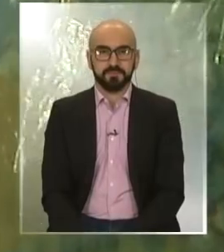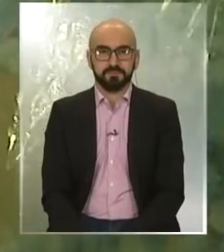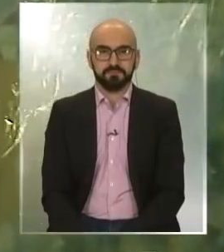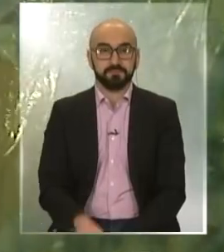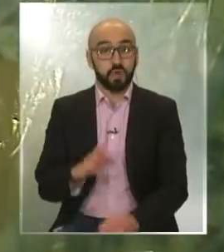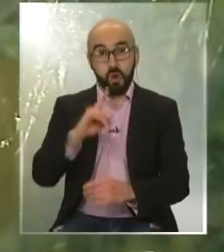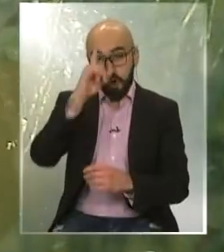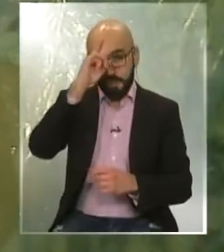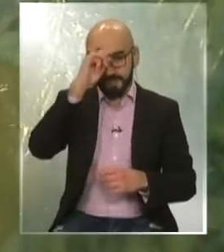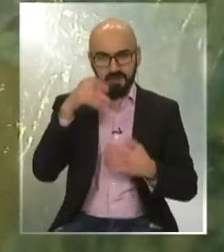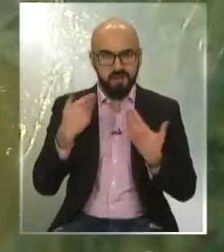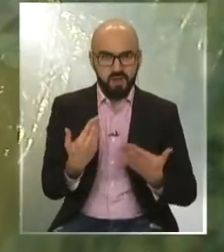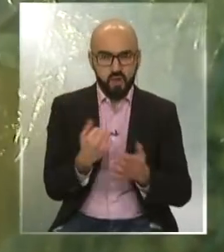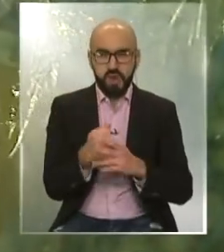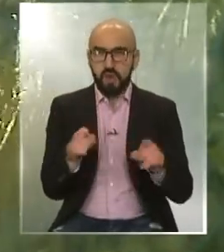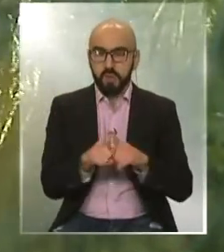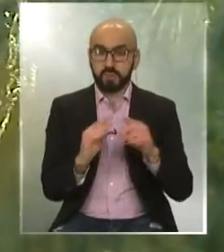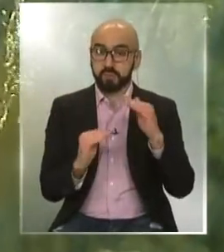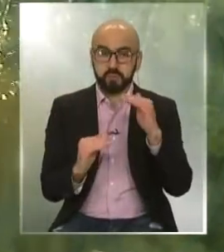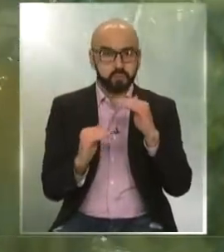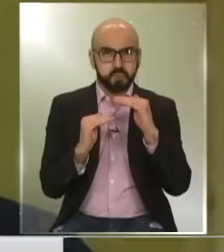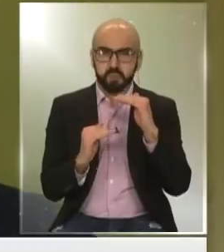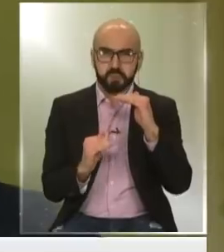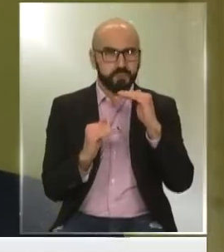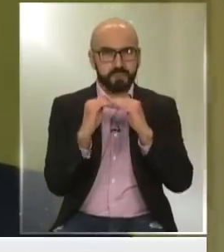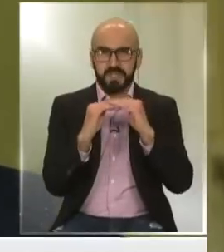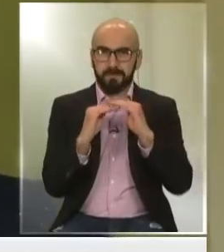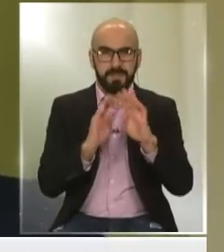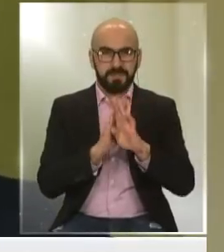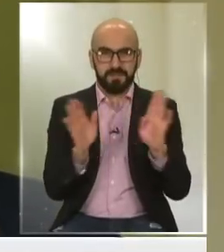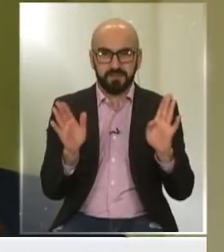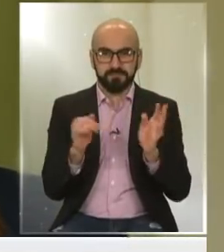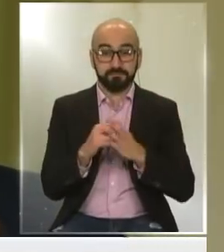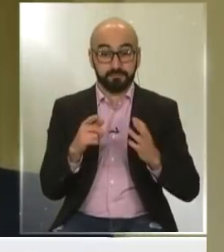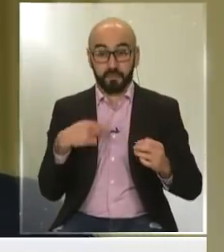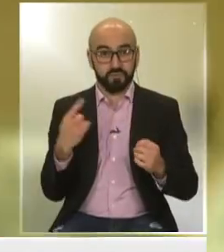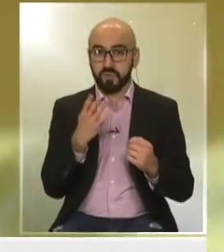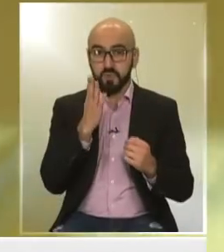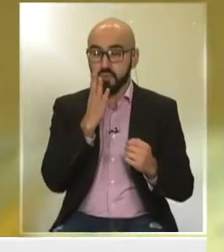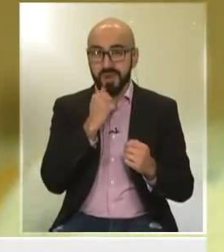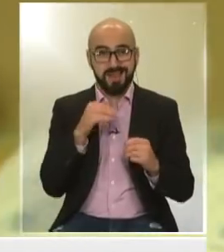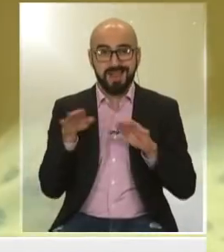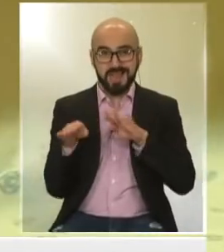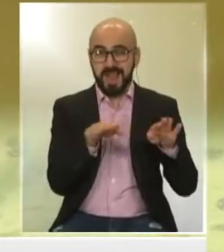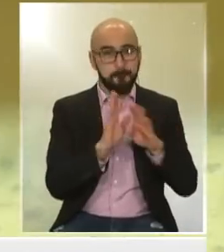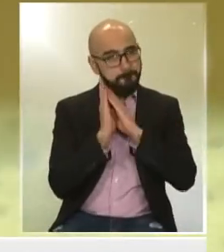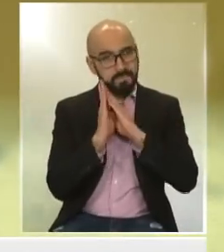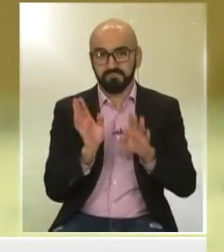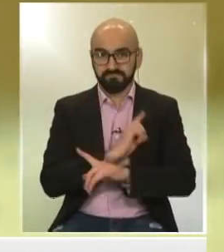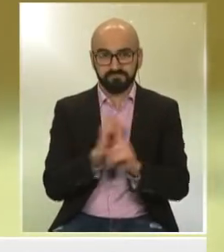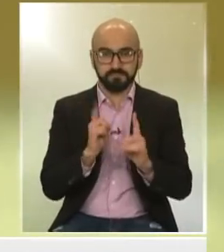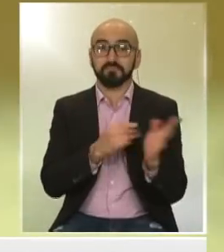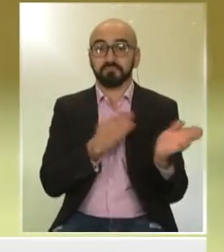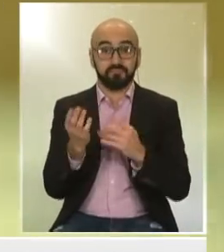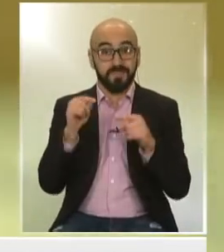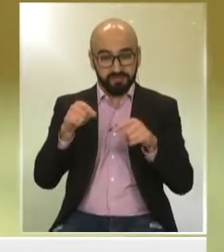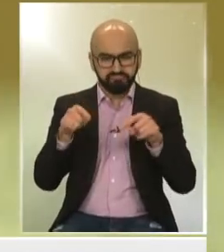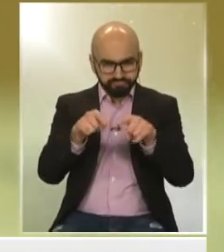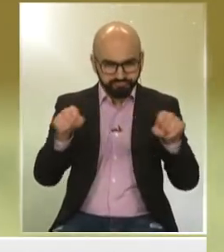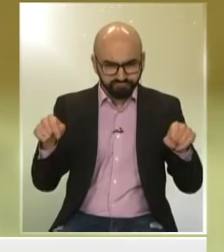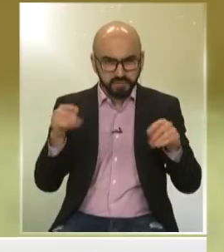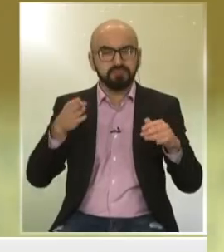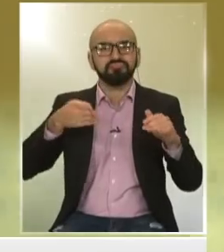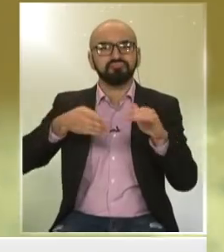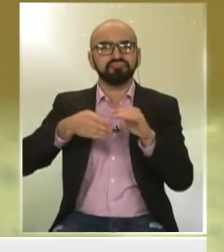Los hospitales hoy están al límite de sus capacidades. Ya nosotros no tenemos cama acá en el hospital. En este escenario, ingresamos a la zona cero